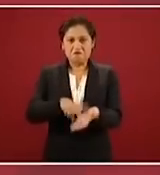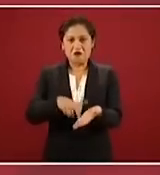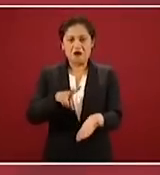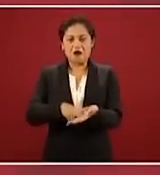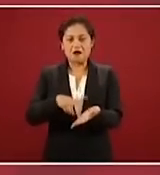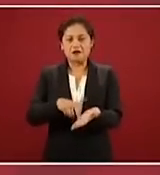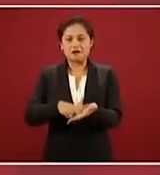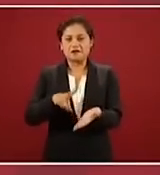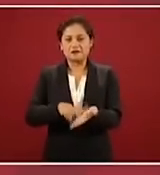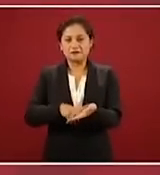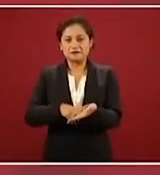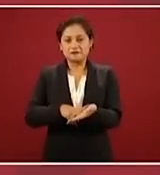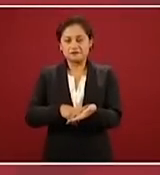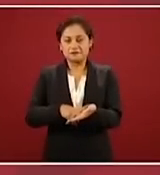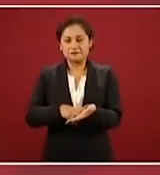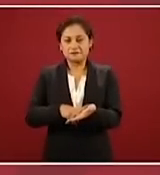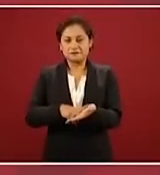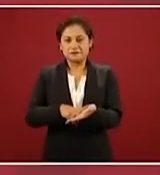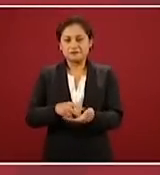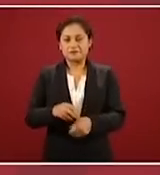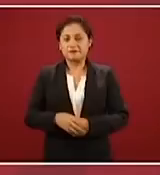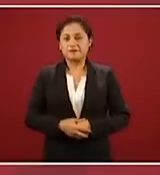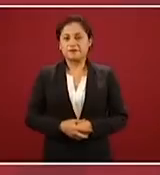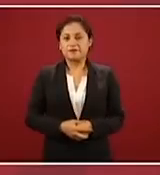lo que nos distingue.